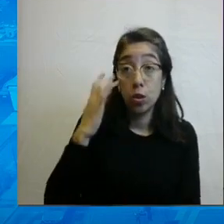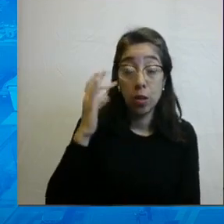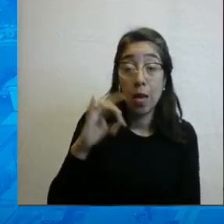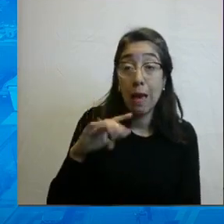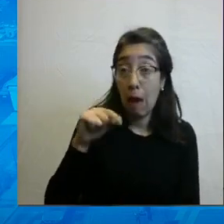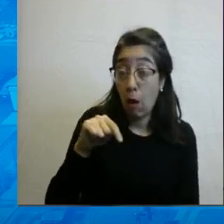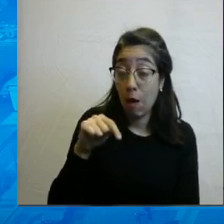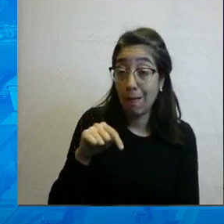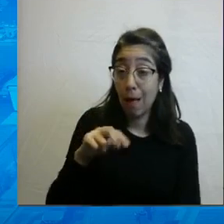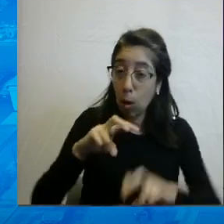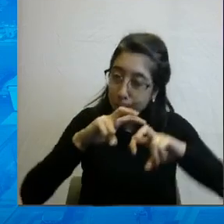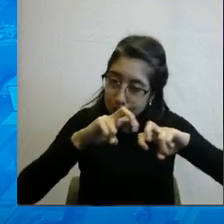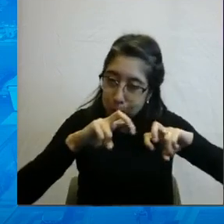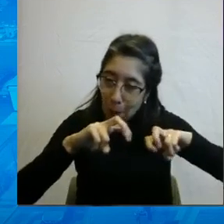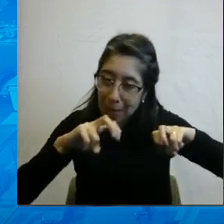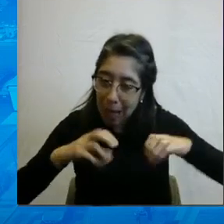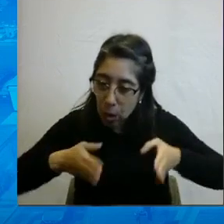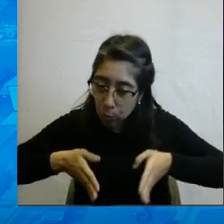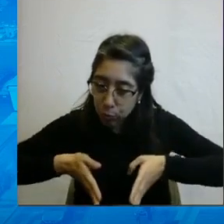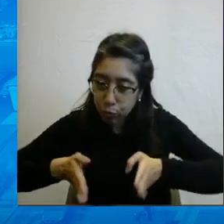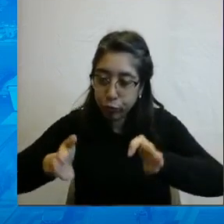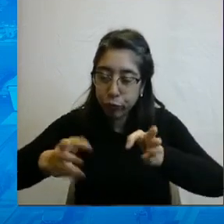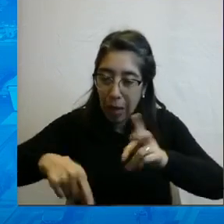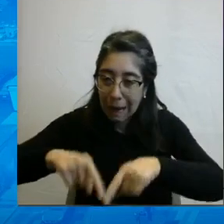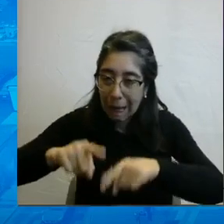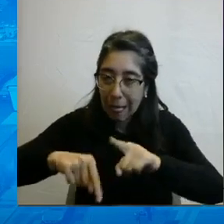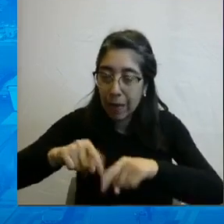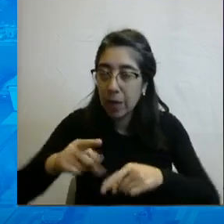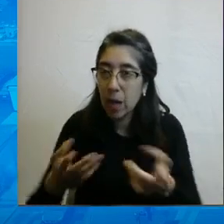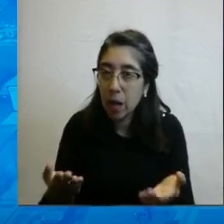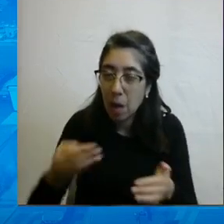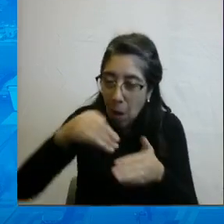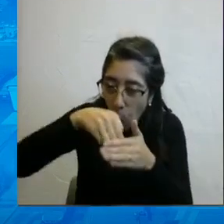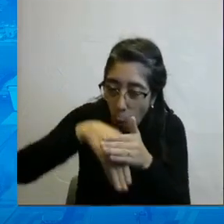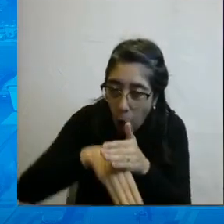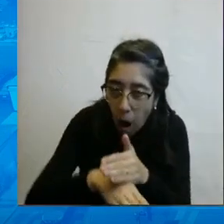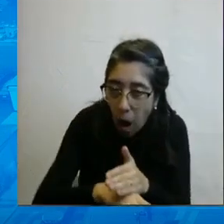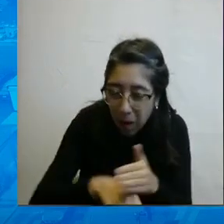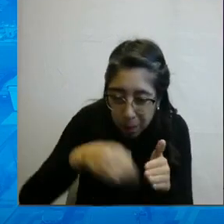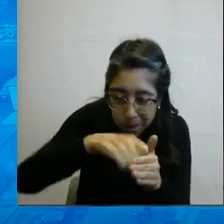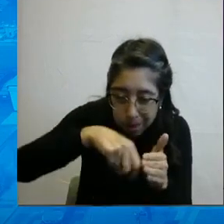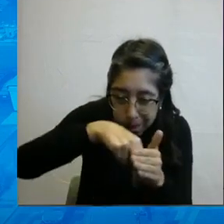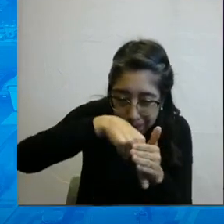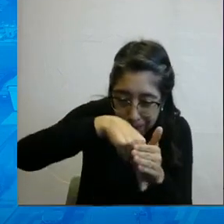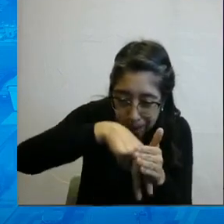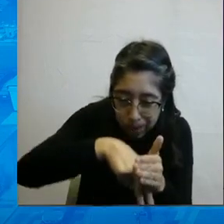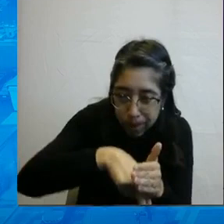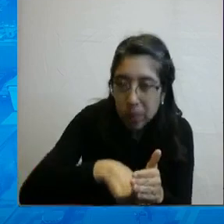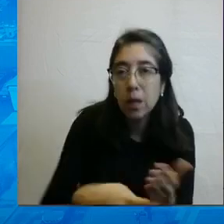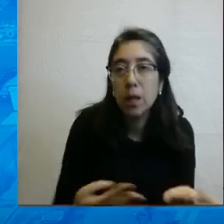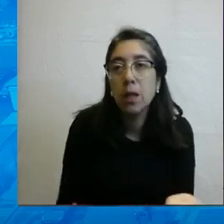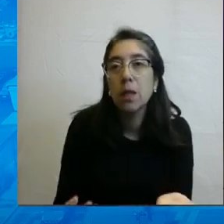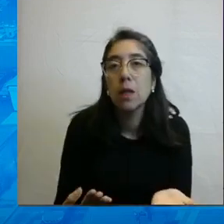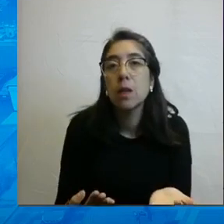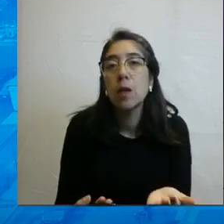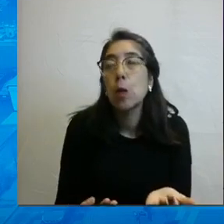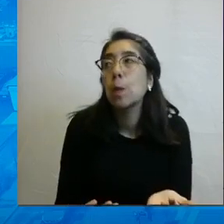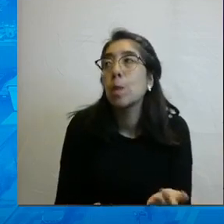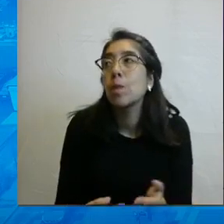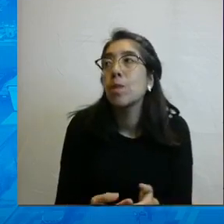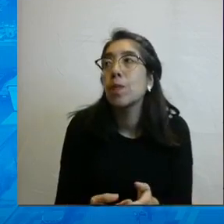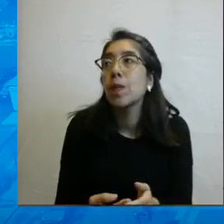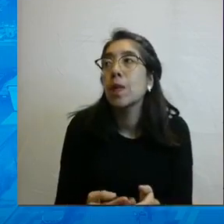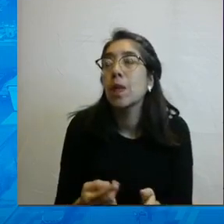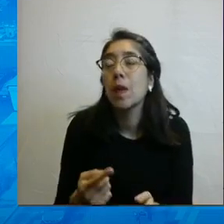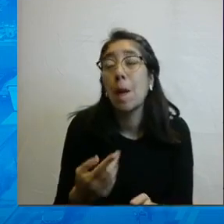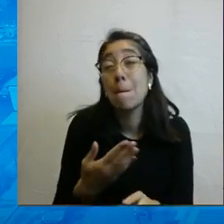hacer más profundo el hueco que hicieron. El hoyo, no sé cómo hacerlo, decirlo, pero ya, lo van a hacer más profundo. Entonces va